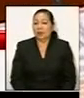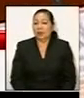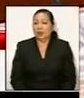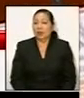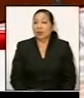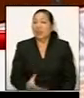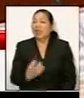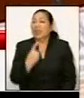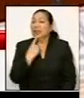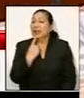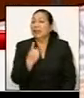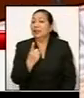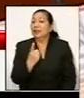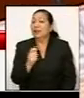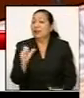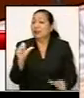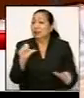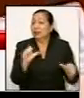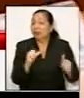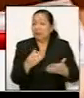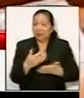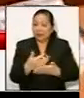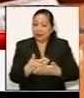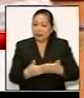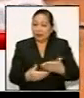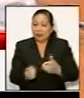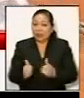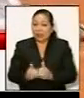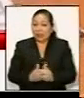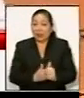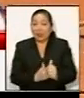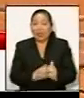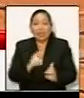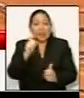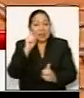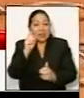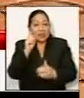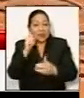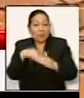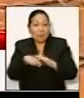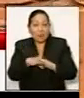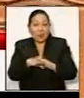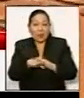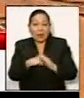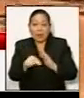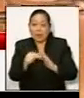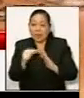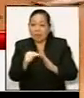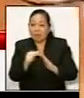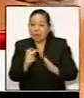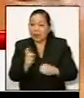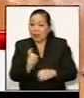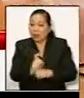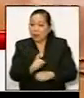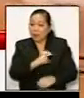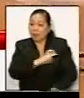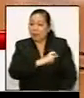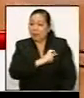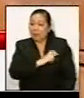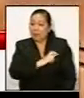y quienes autorizaron la elaboración de la guía denominada guía de educación sexual integral para docentes de nivel de educación primaria